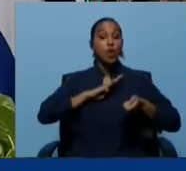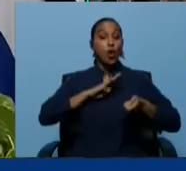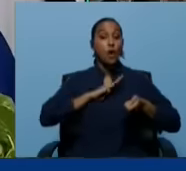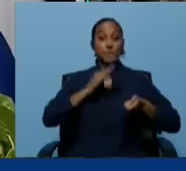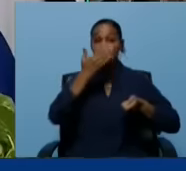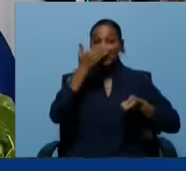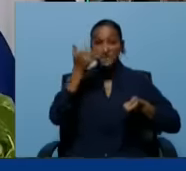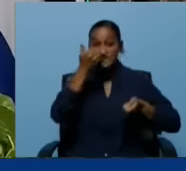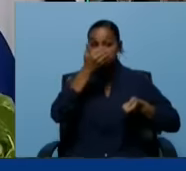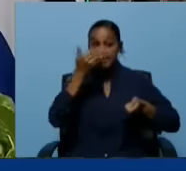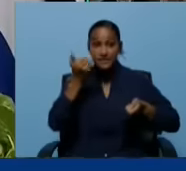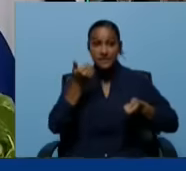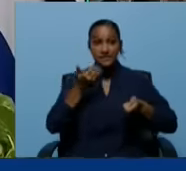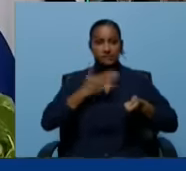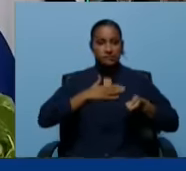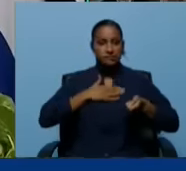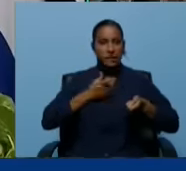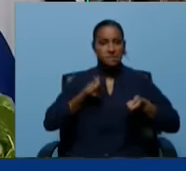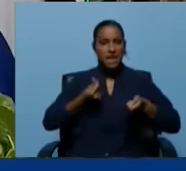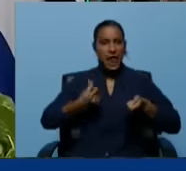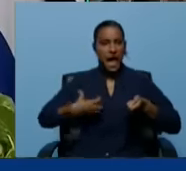económicos, militares,